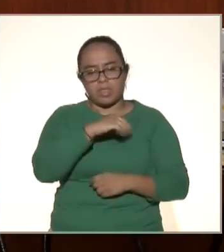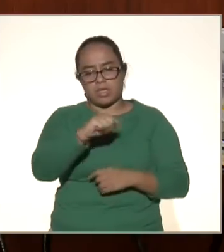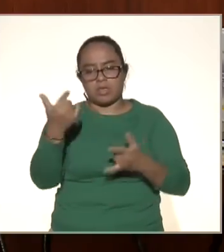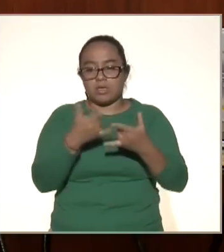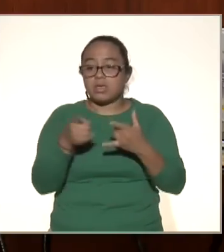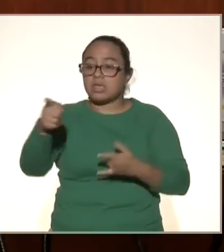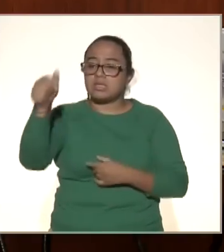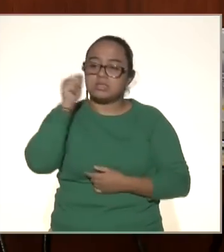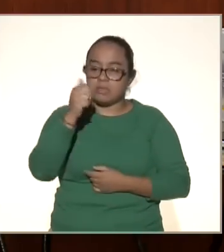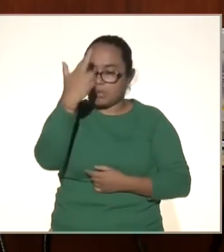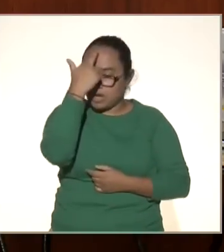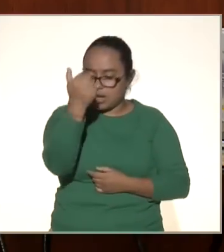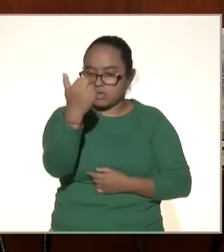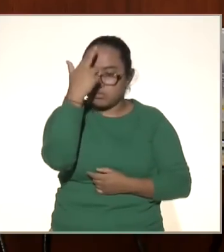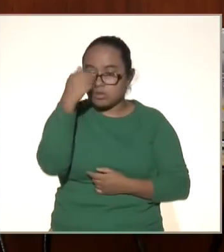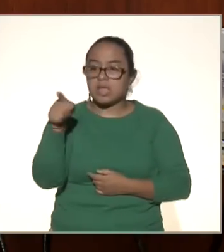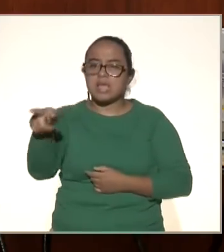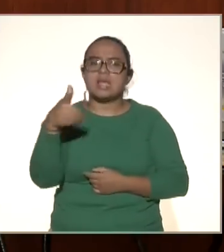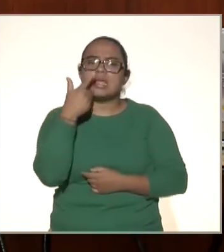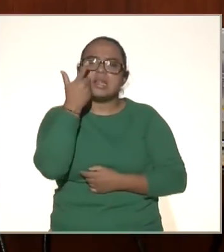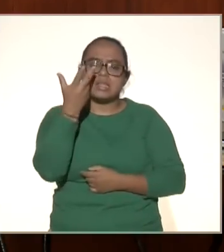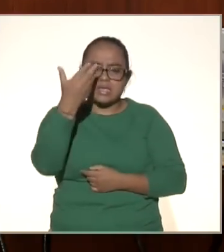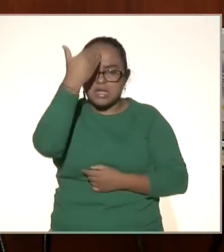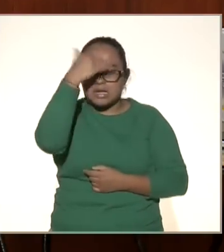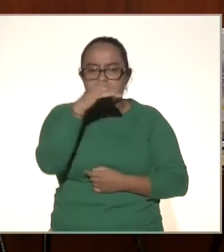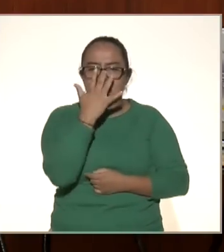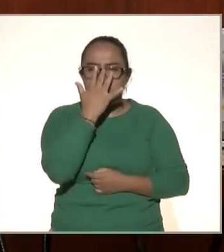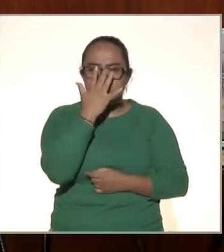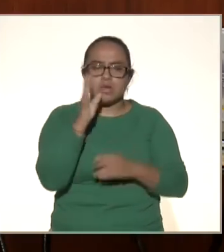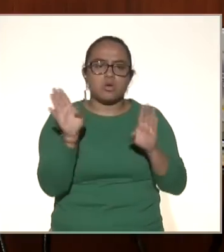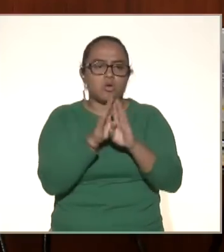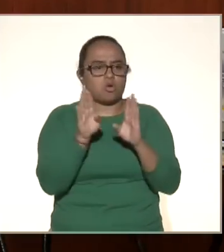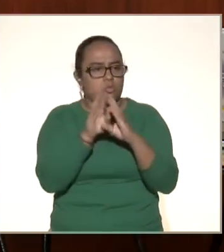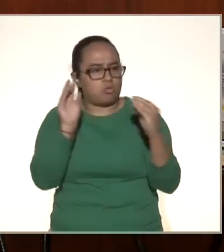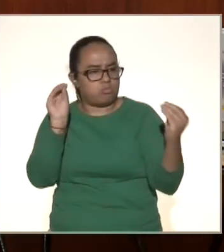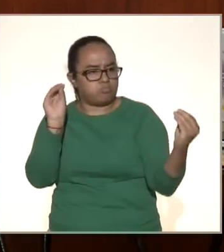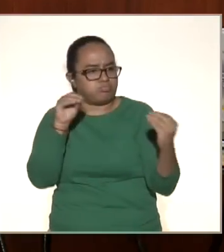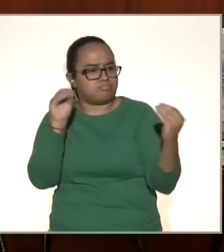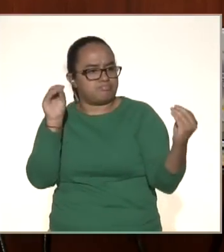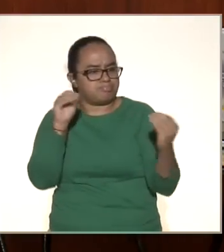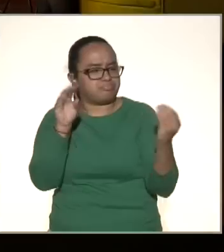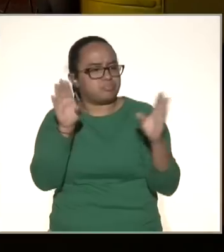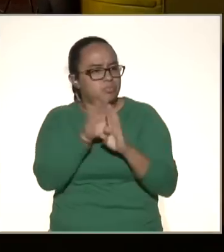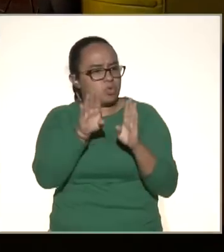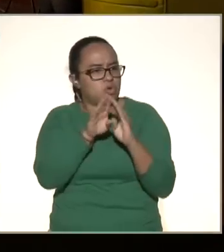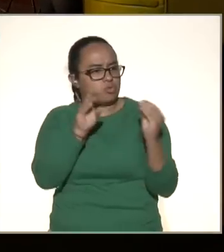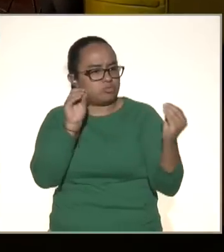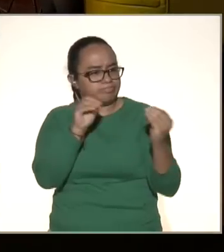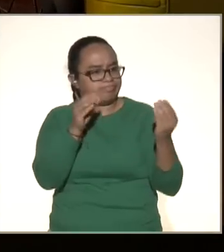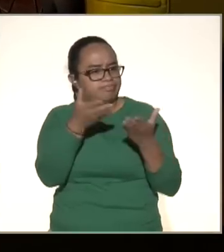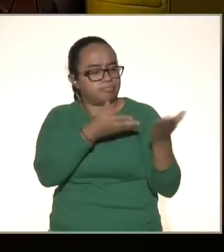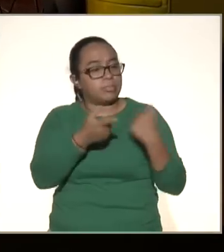la razón, que quería saber cómo negociar, ¿no? Y negociar primero es preguntarte tú qué